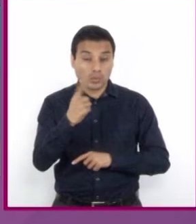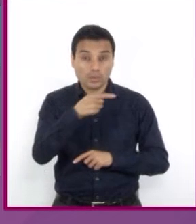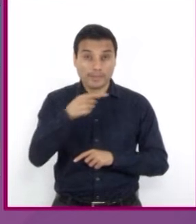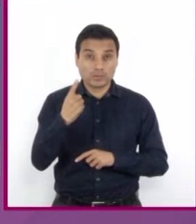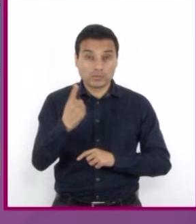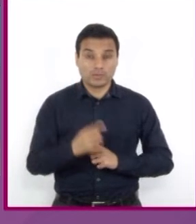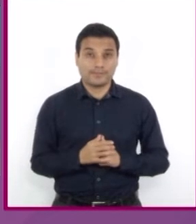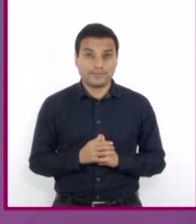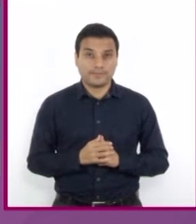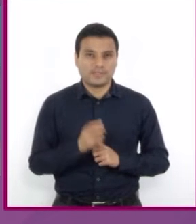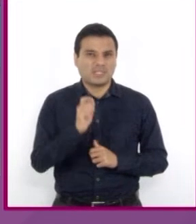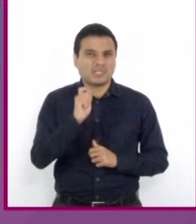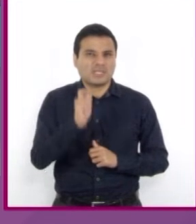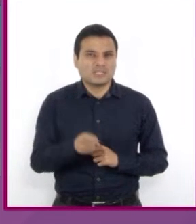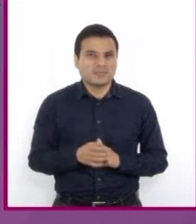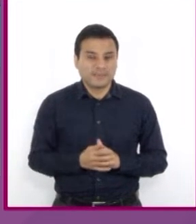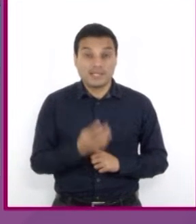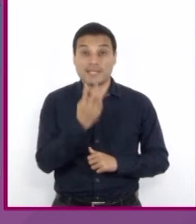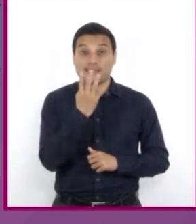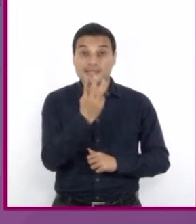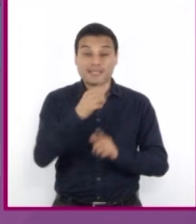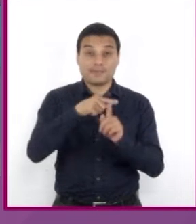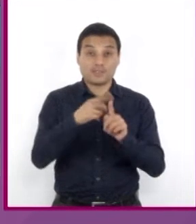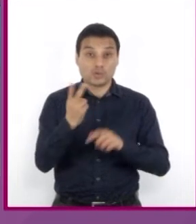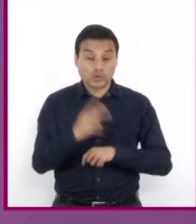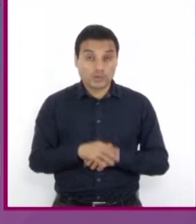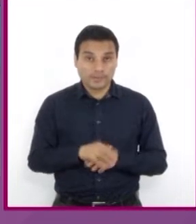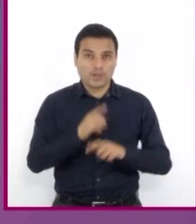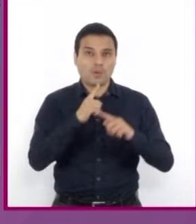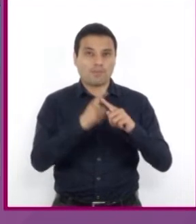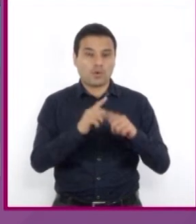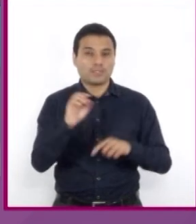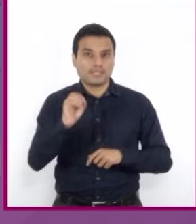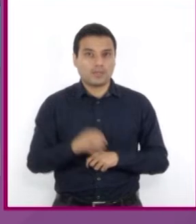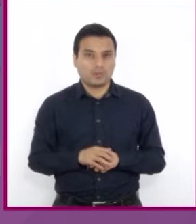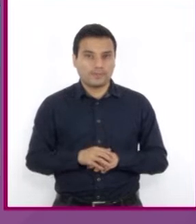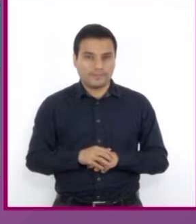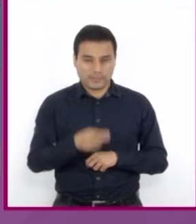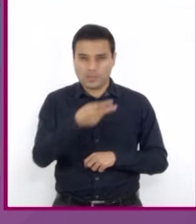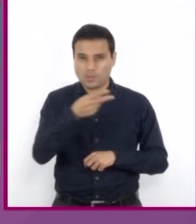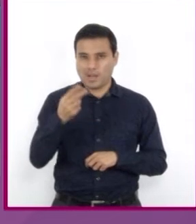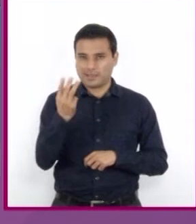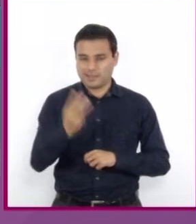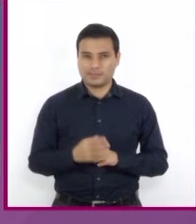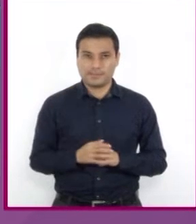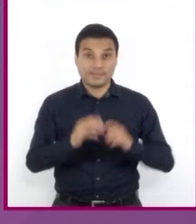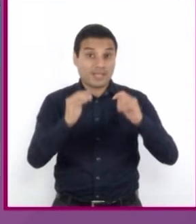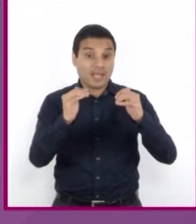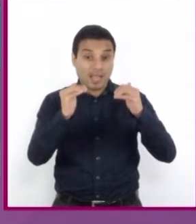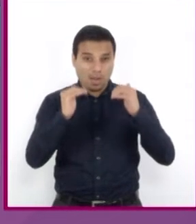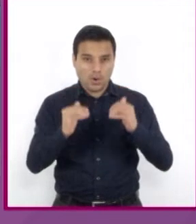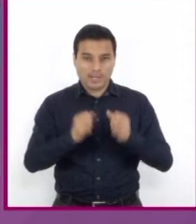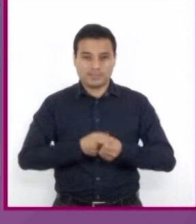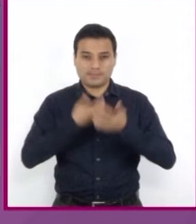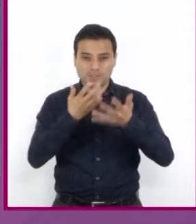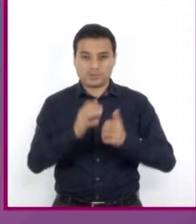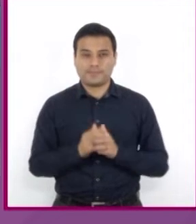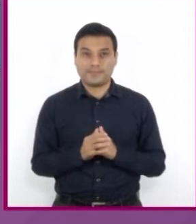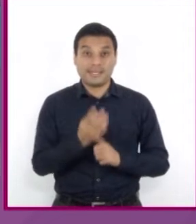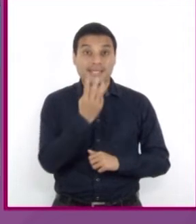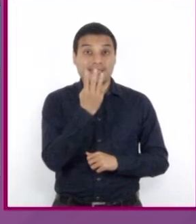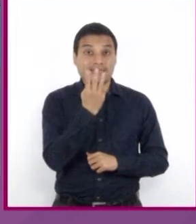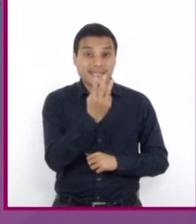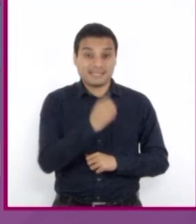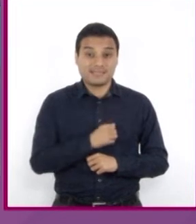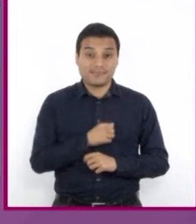1, esto es 3 más 2 por 0 igual a 3. Ahora en la expresión 3 más la diferencia